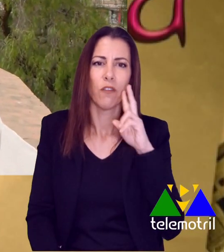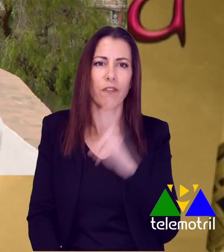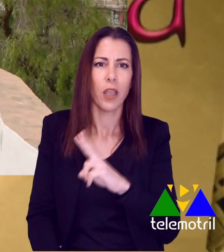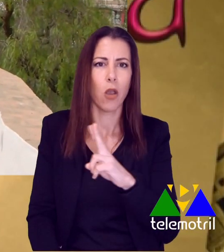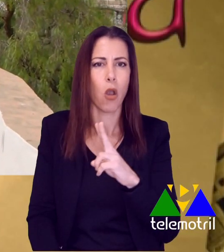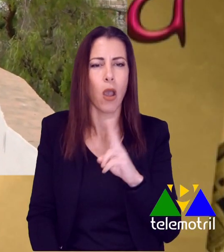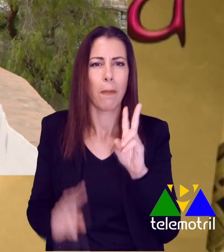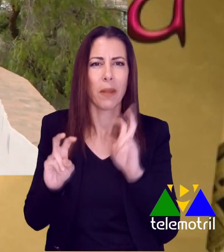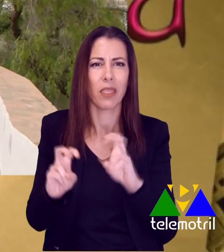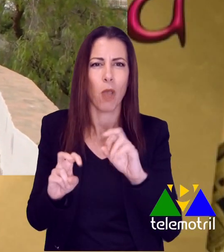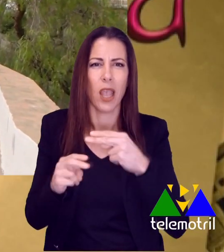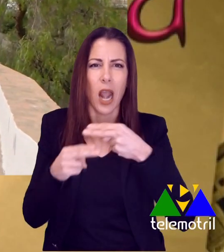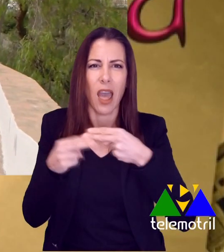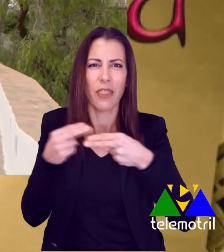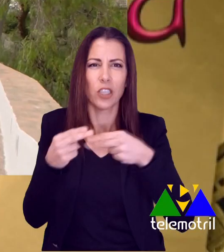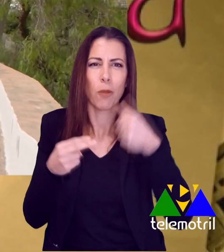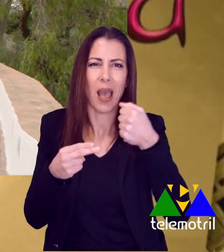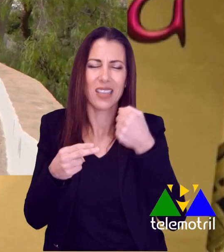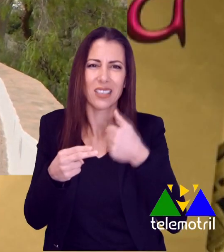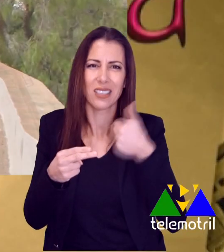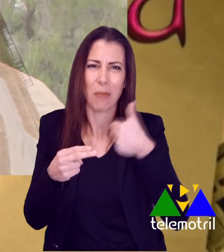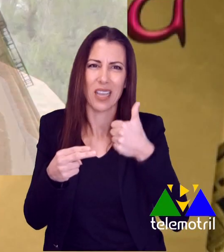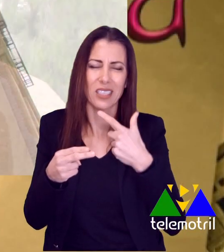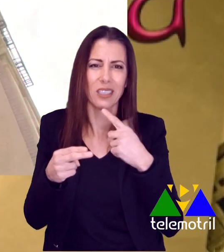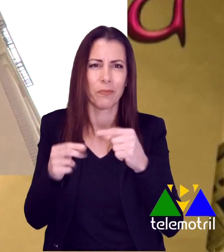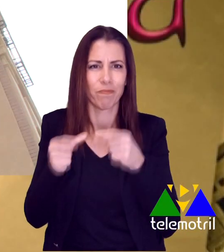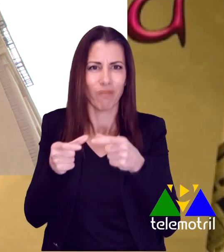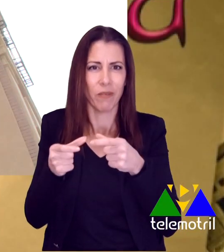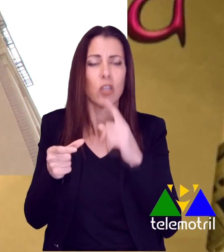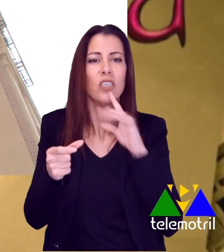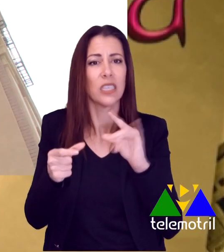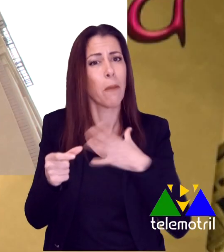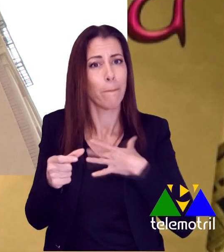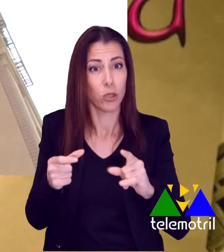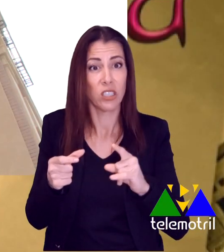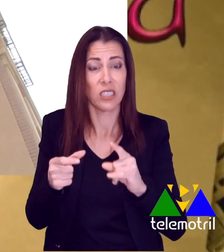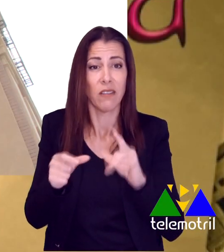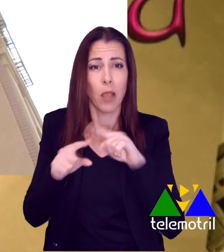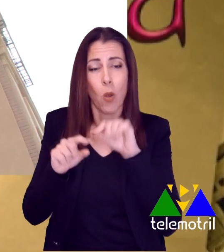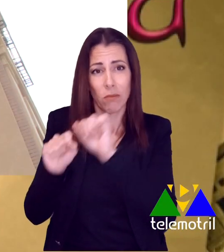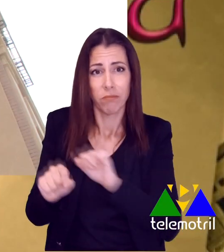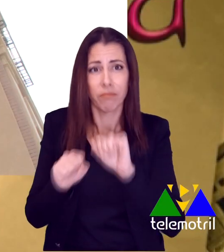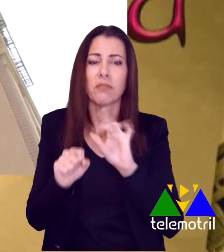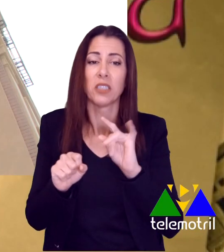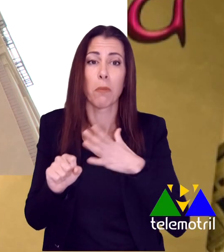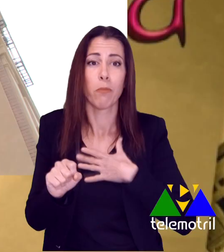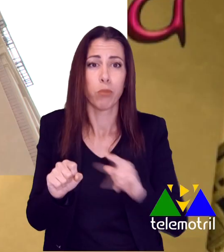quizás al principio llevaba un ladrillo más visto, ¿no? Es posible que el recubrimiento, que haya recubrimiento y que el ladrillo fuera